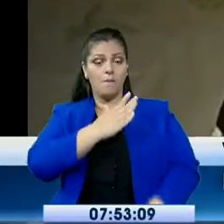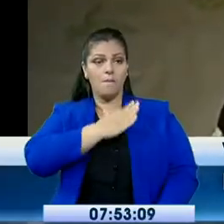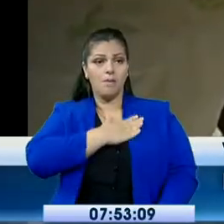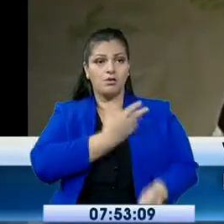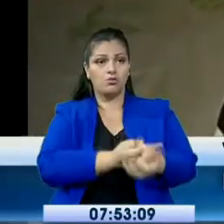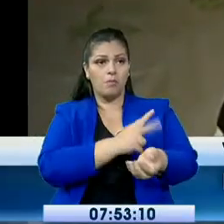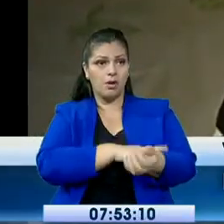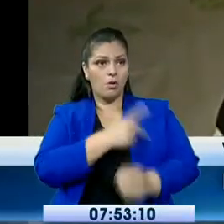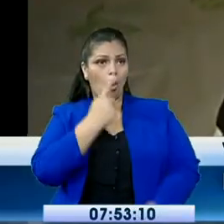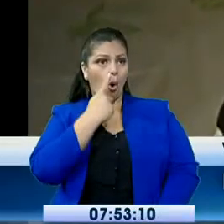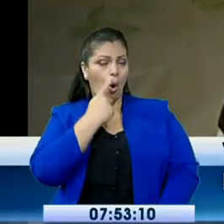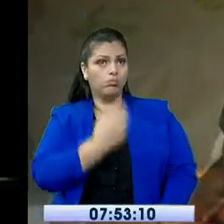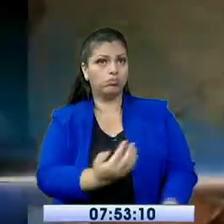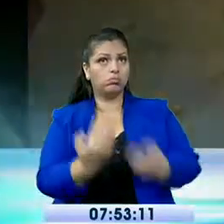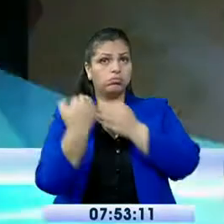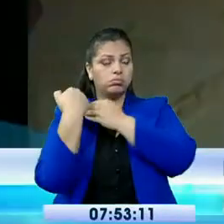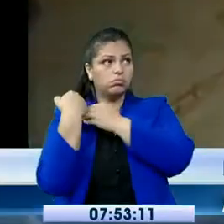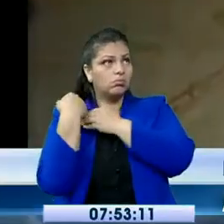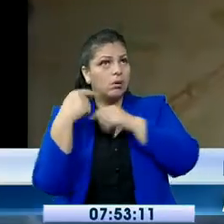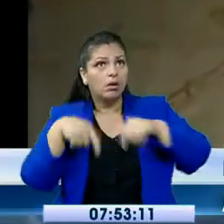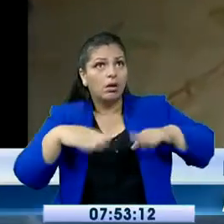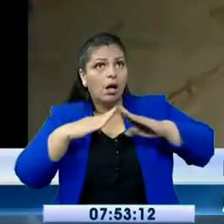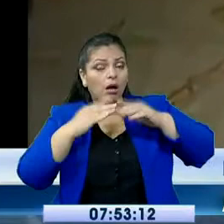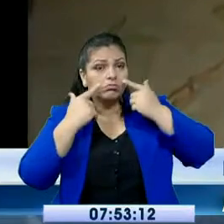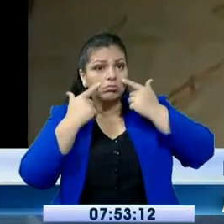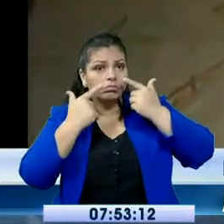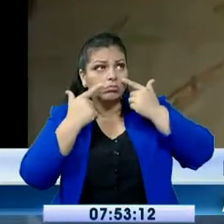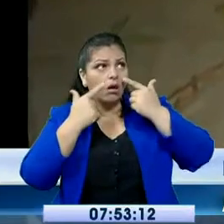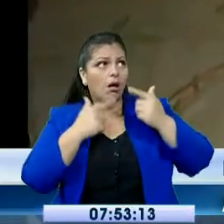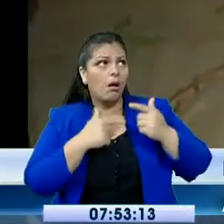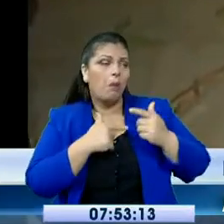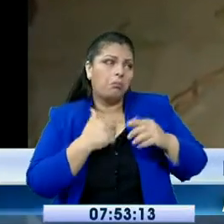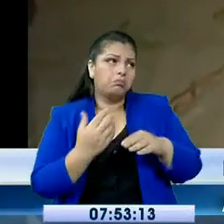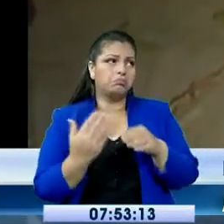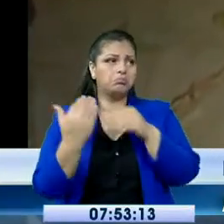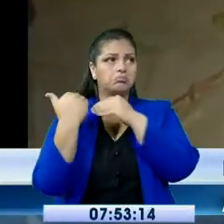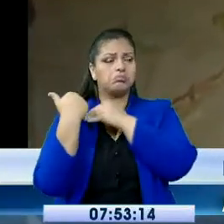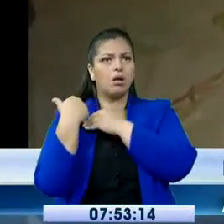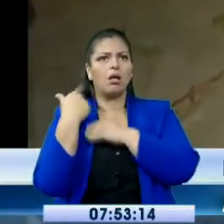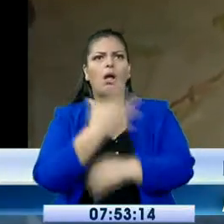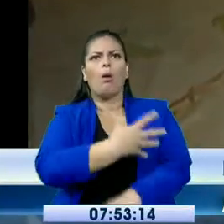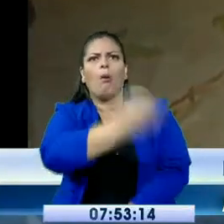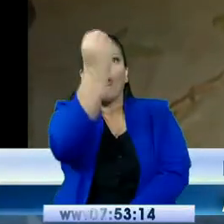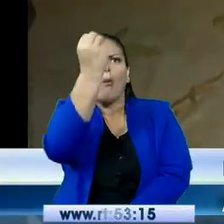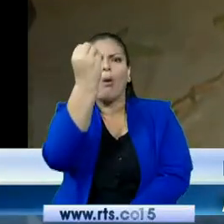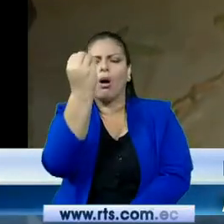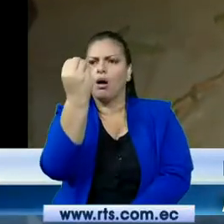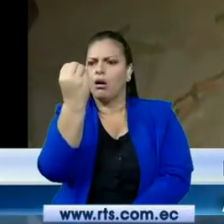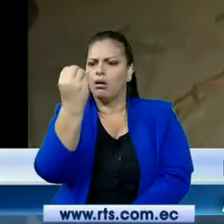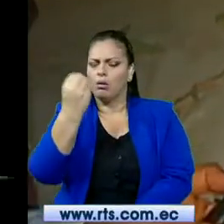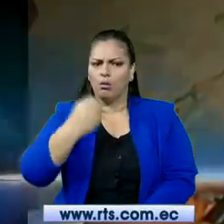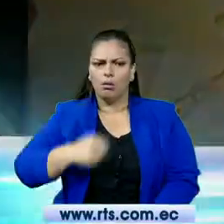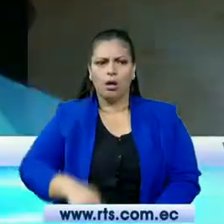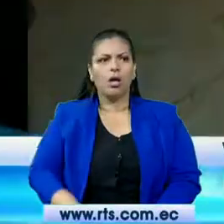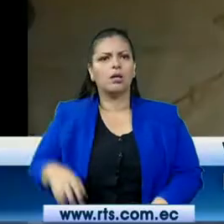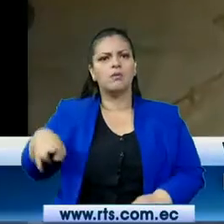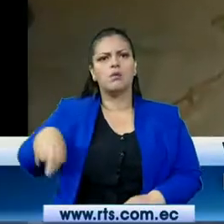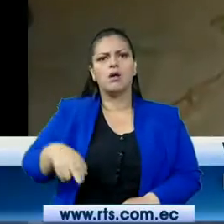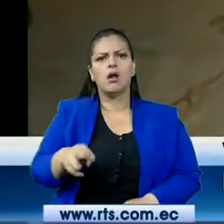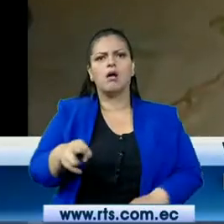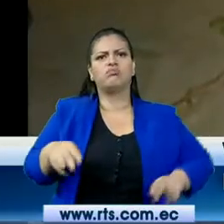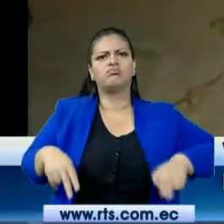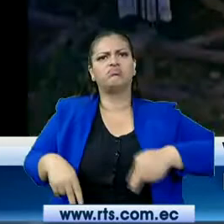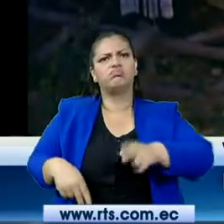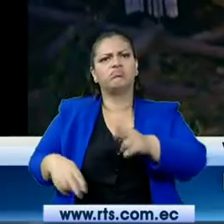distancia, me dejó botado. Había ratones como jugaban, como a jugar al vale, día y noche, la culebra debajo